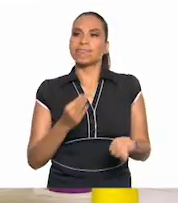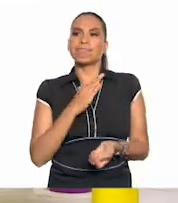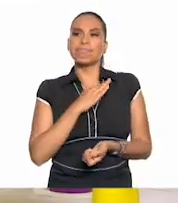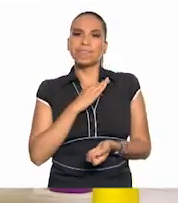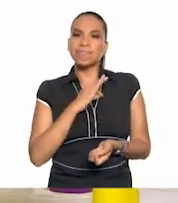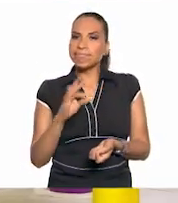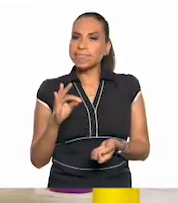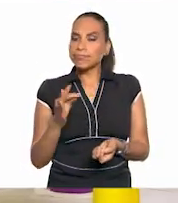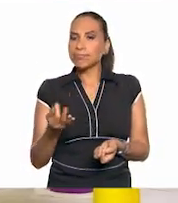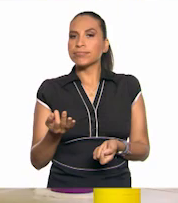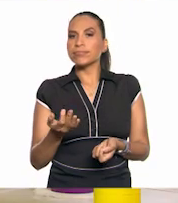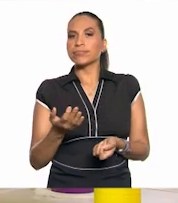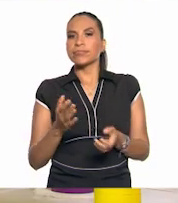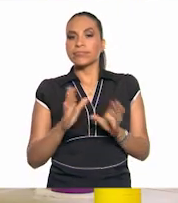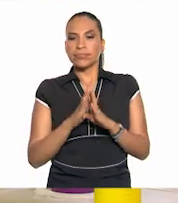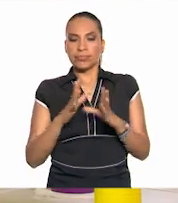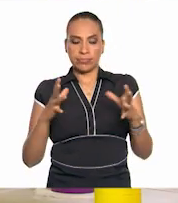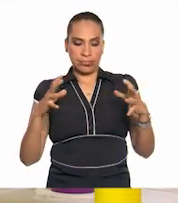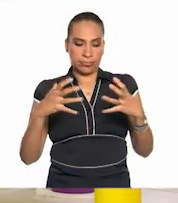poder contener